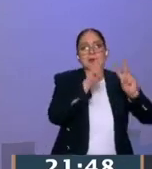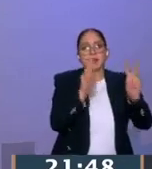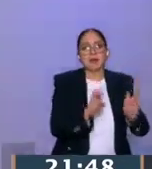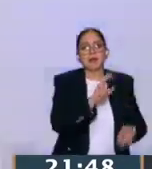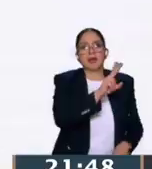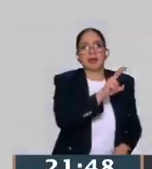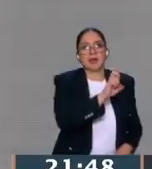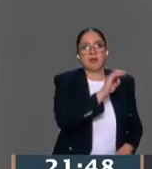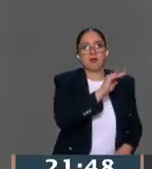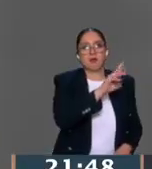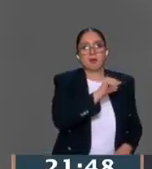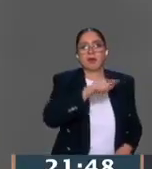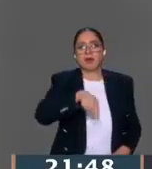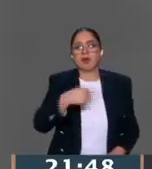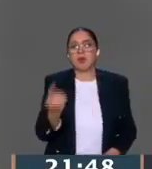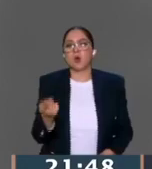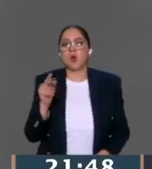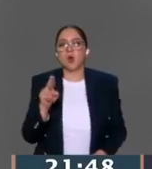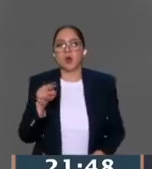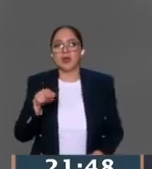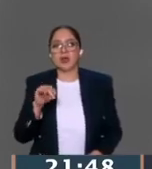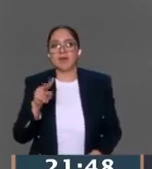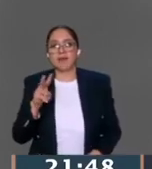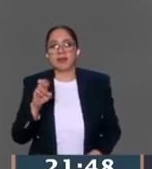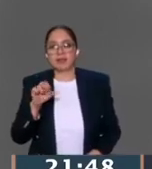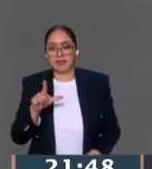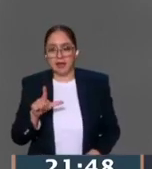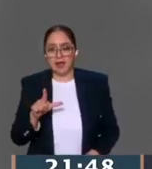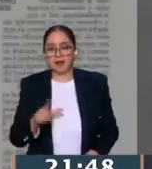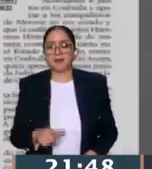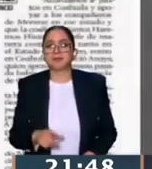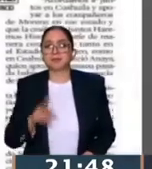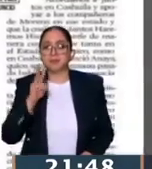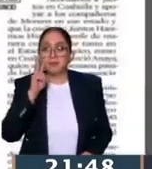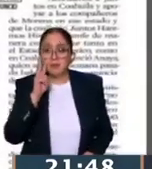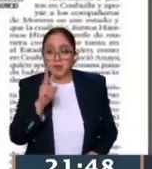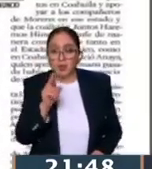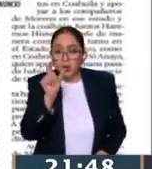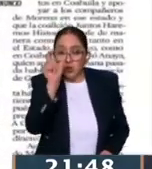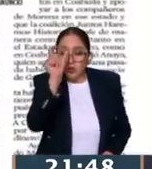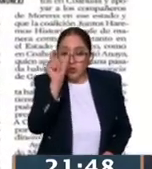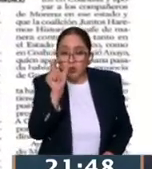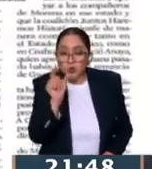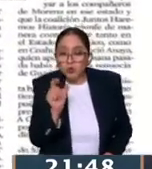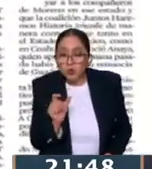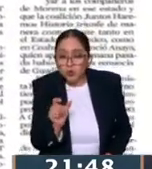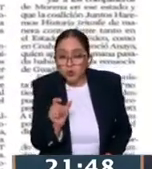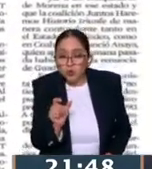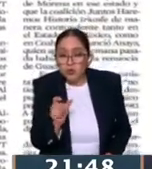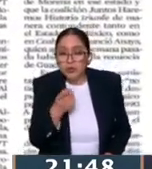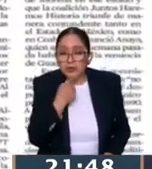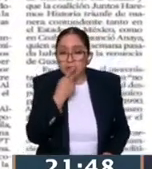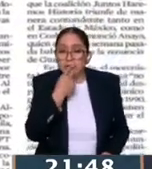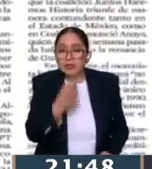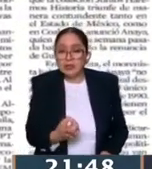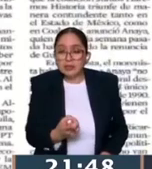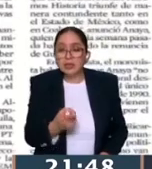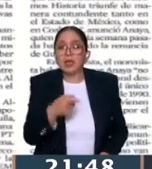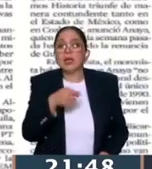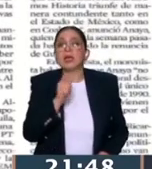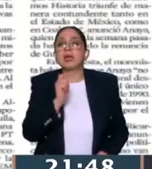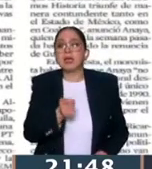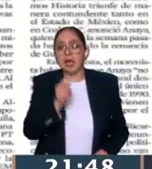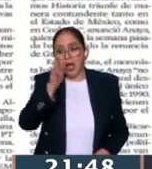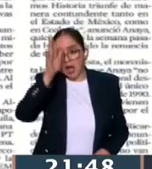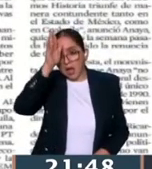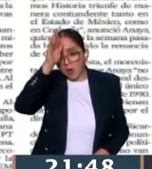al Universal. Ahí los tenemos, mira. Ahí lo tiene, está en chiquitito, pero dice: aprueba